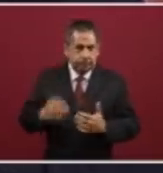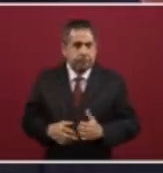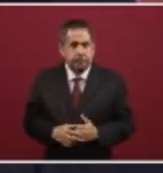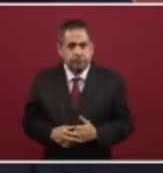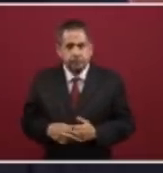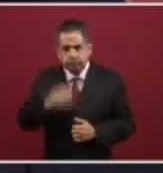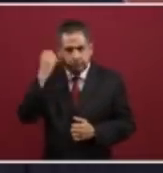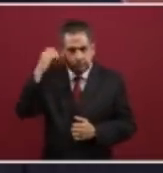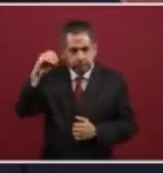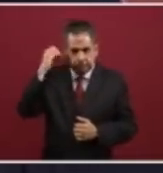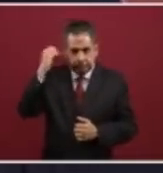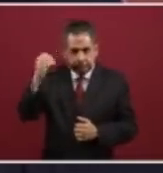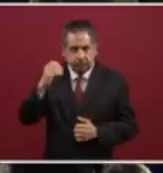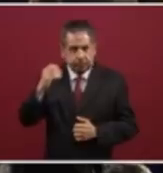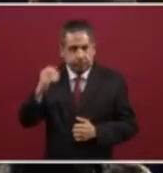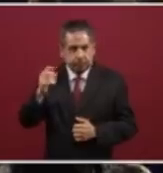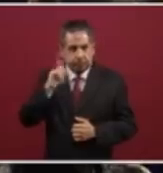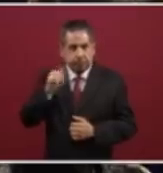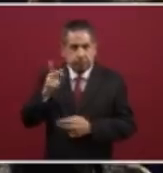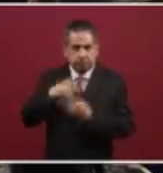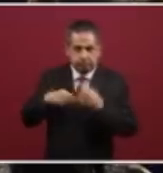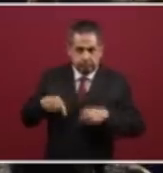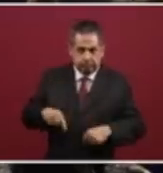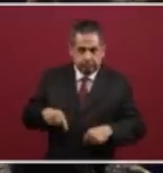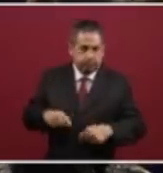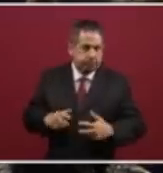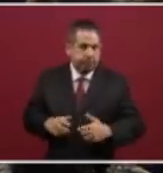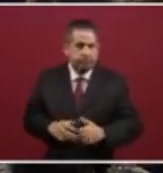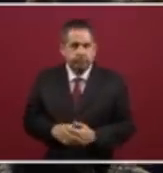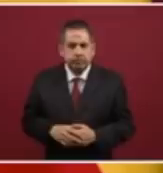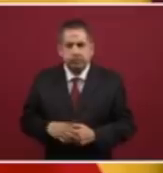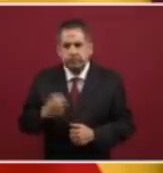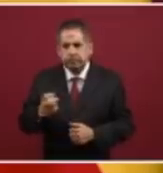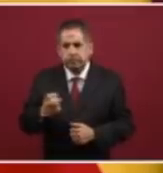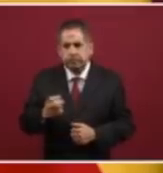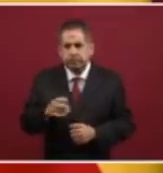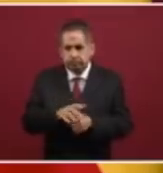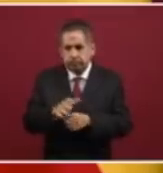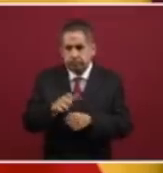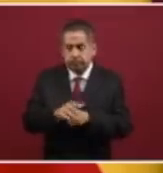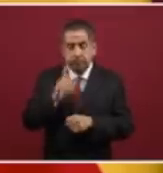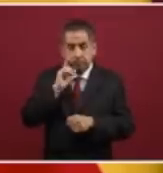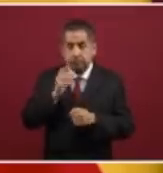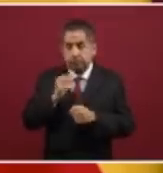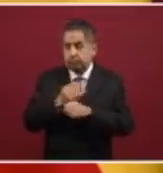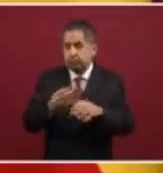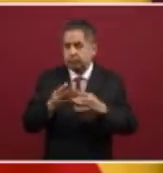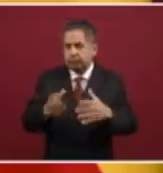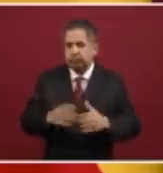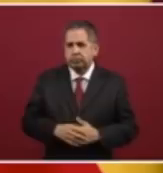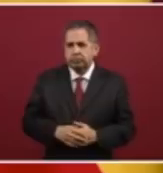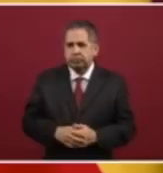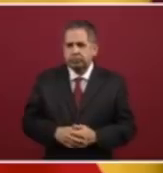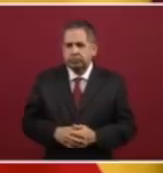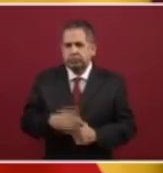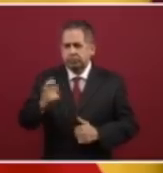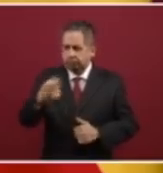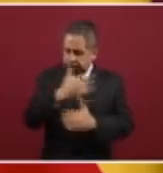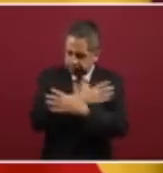y huck entonces ya hay bastante información un